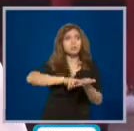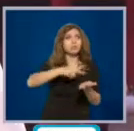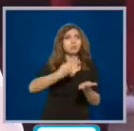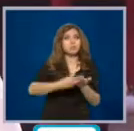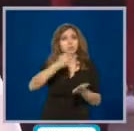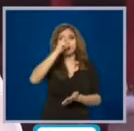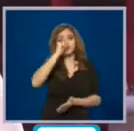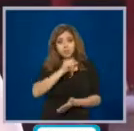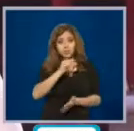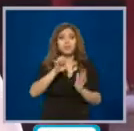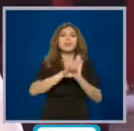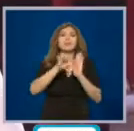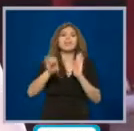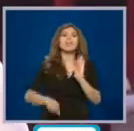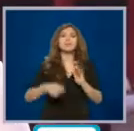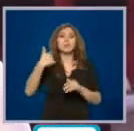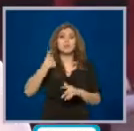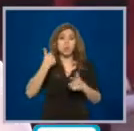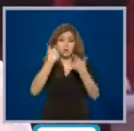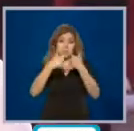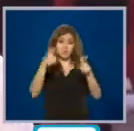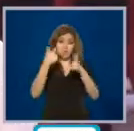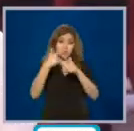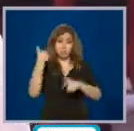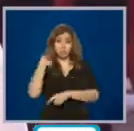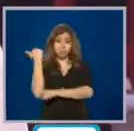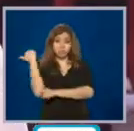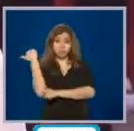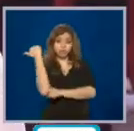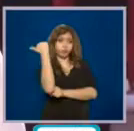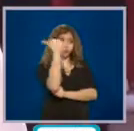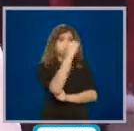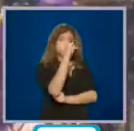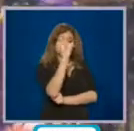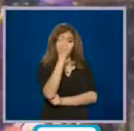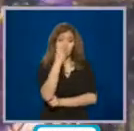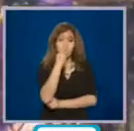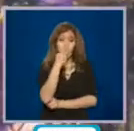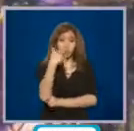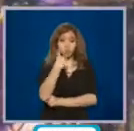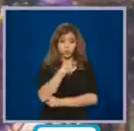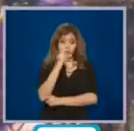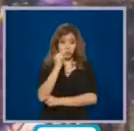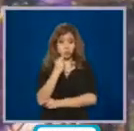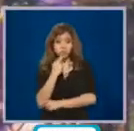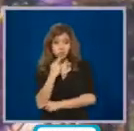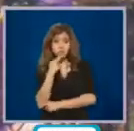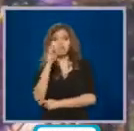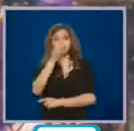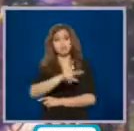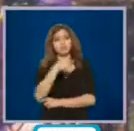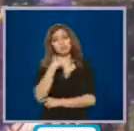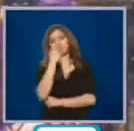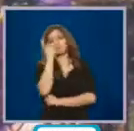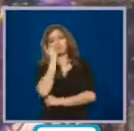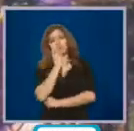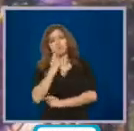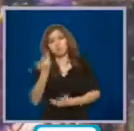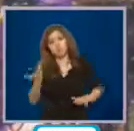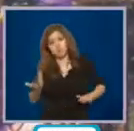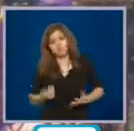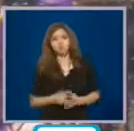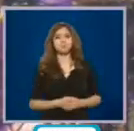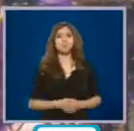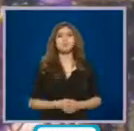minutos que voy en taxi, no me sirven. Porque yo me duermo. No hay Algo esas así, verdades chao. absolutas. O sea, todas personas Sí. tienen